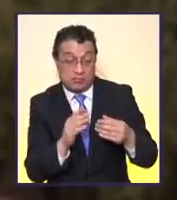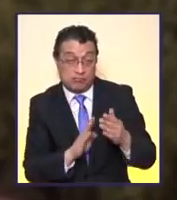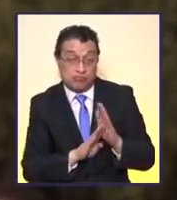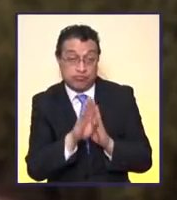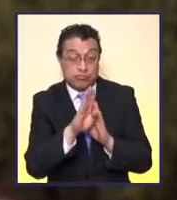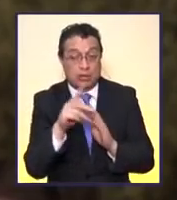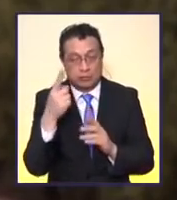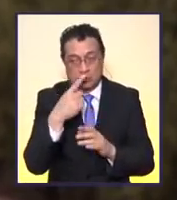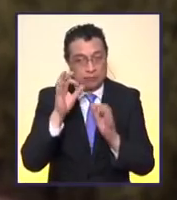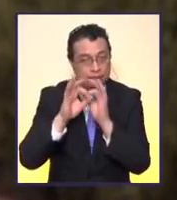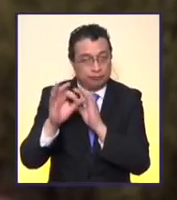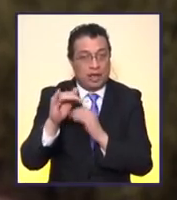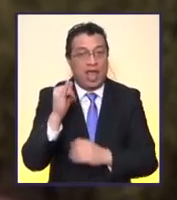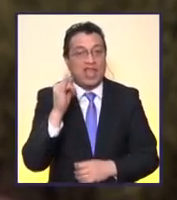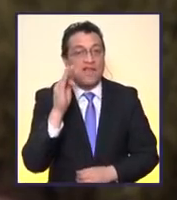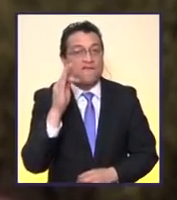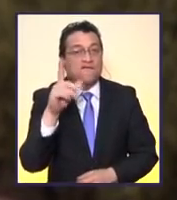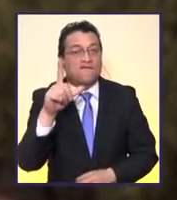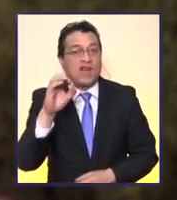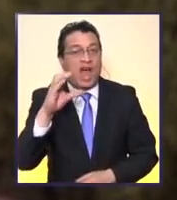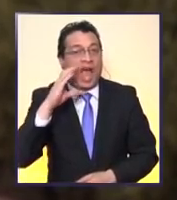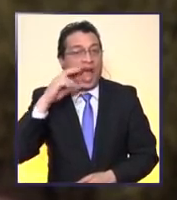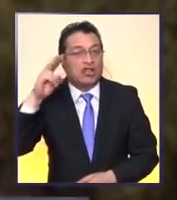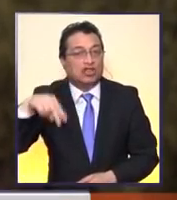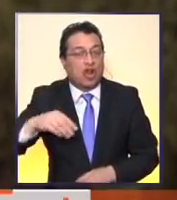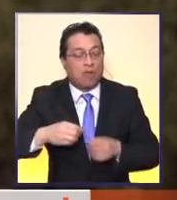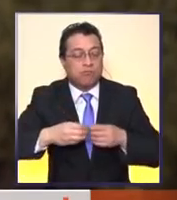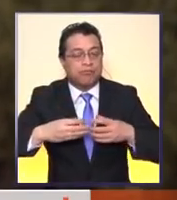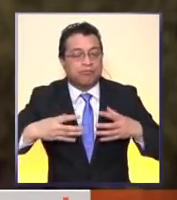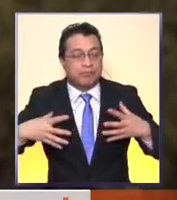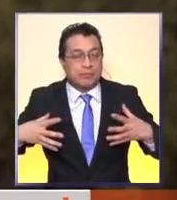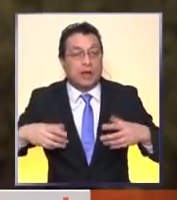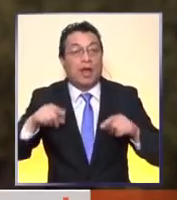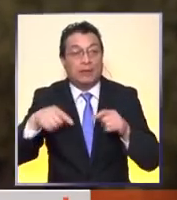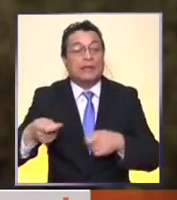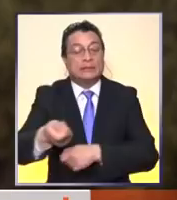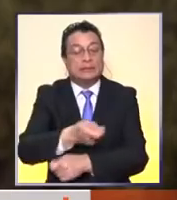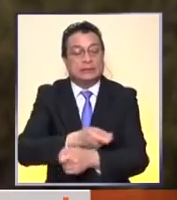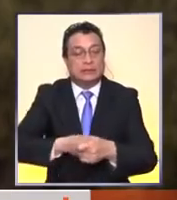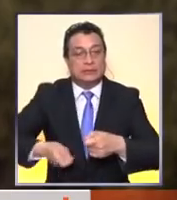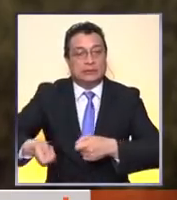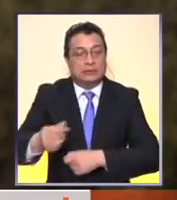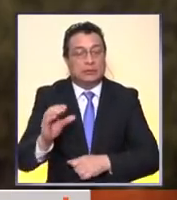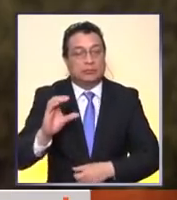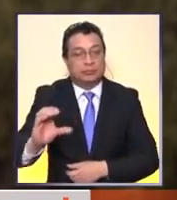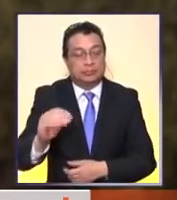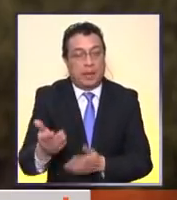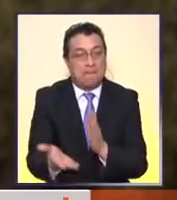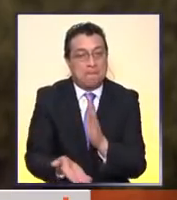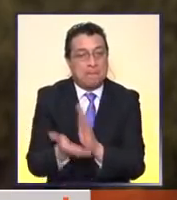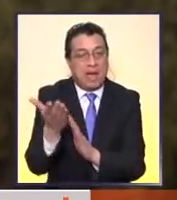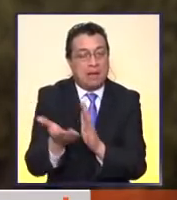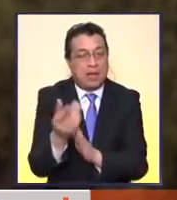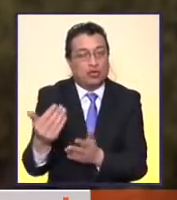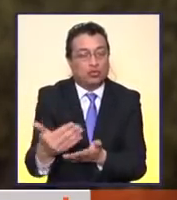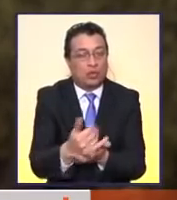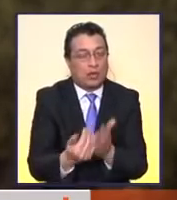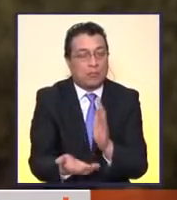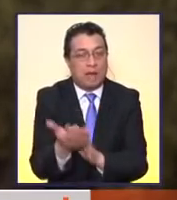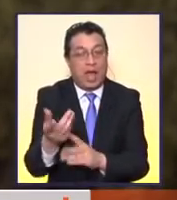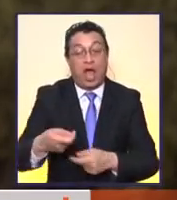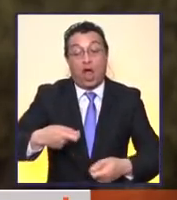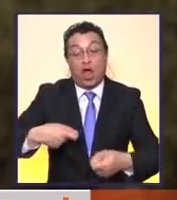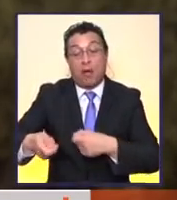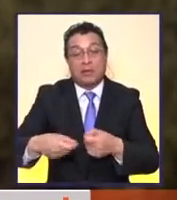de inflación se empiezan a tratar de negociar salarios aumentos salarios más altos los comerciantes